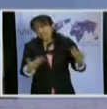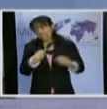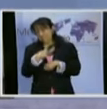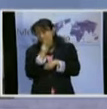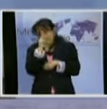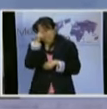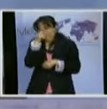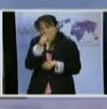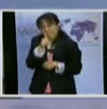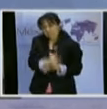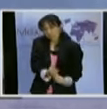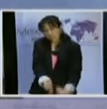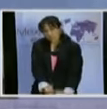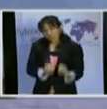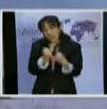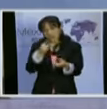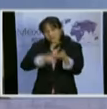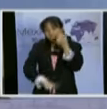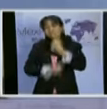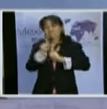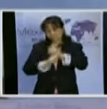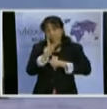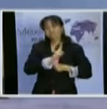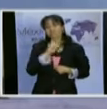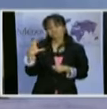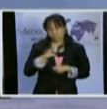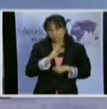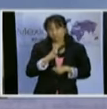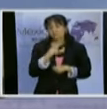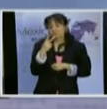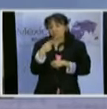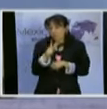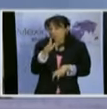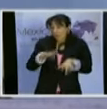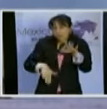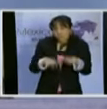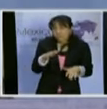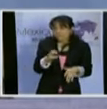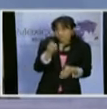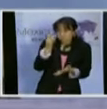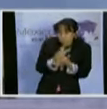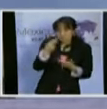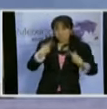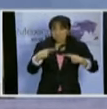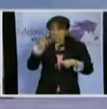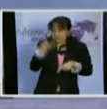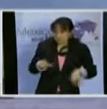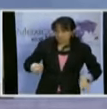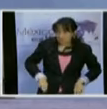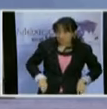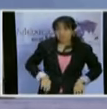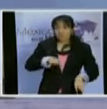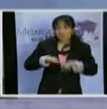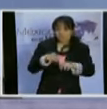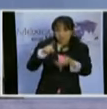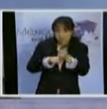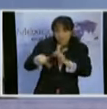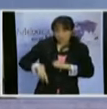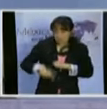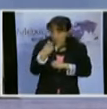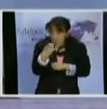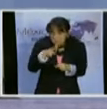de que no alcanza con buenos políticos, con buenas políticas, no alcanza con buenos gobiernos,